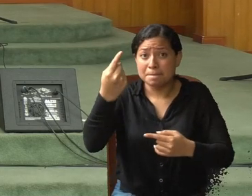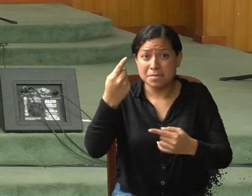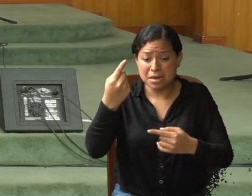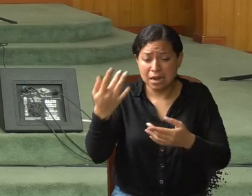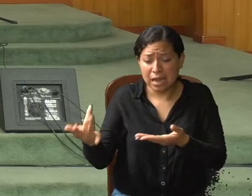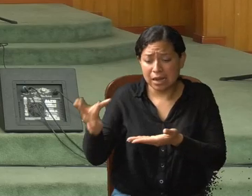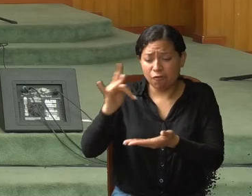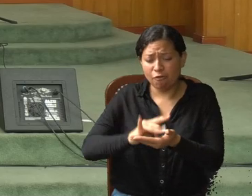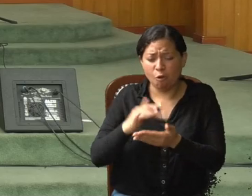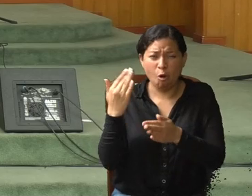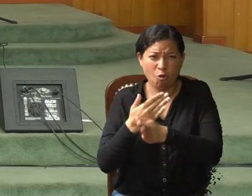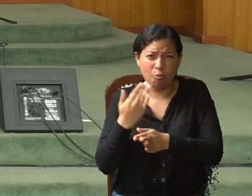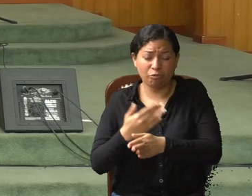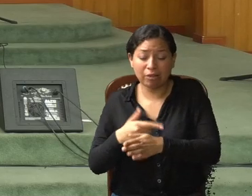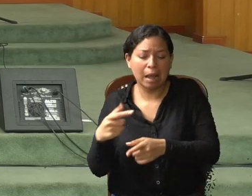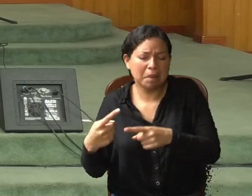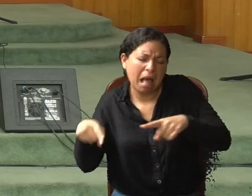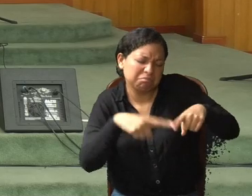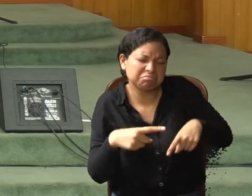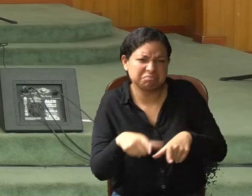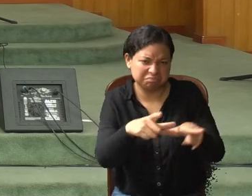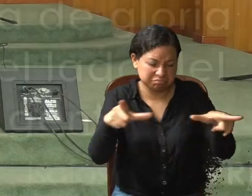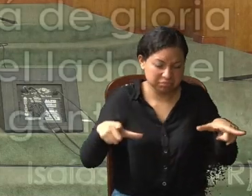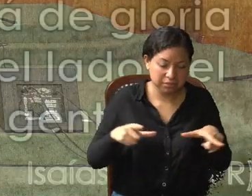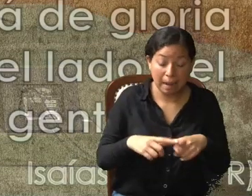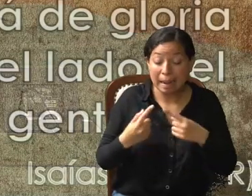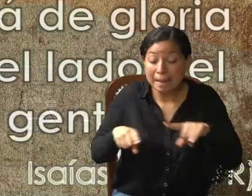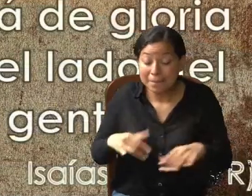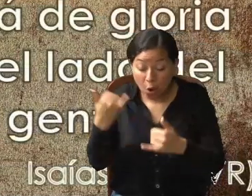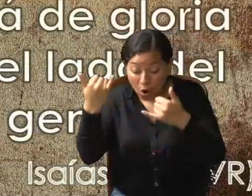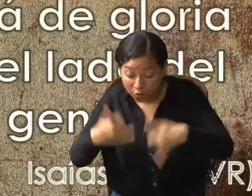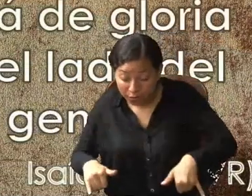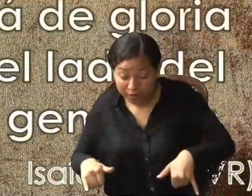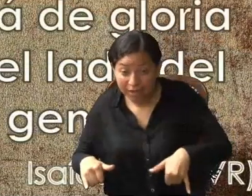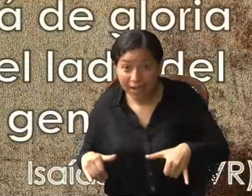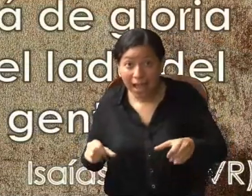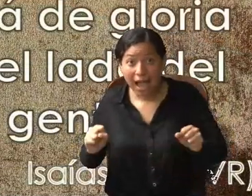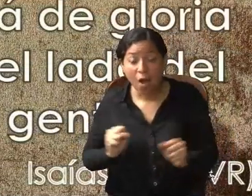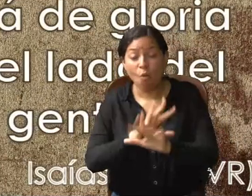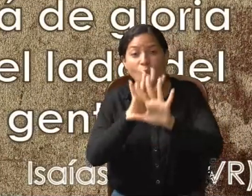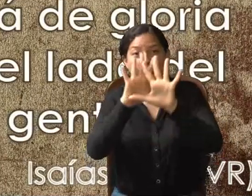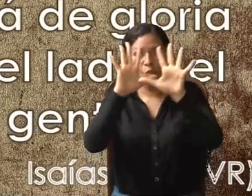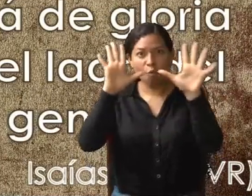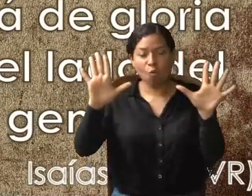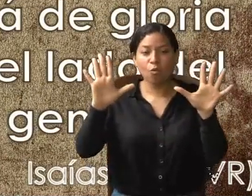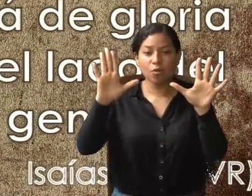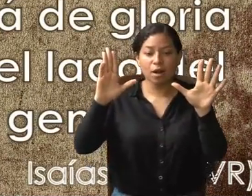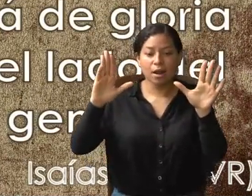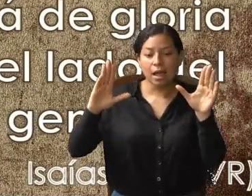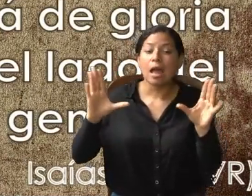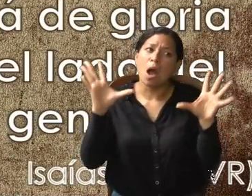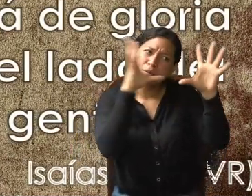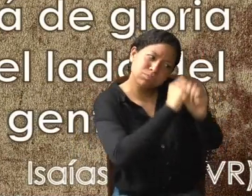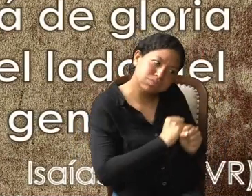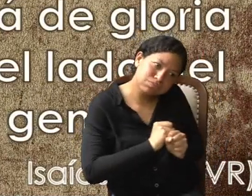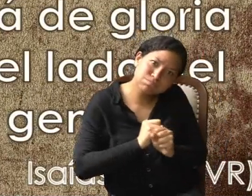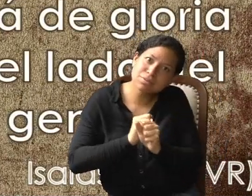tierra de Neftalí. Pues al fin llenará de gloria el camino del mar, de aquel lado del Jordán en Galilea de los